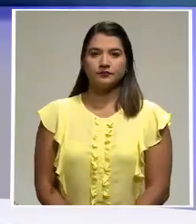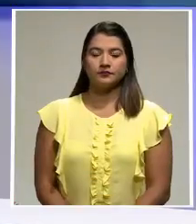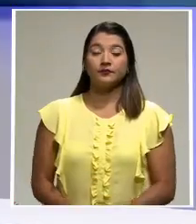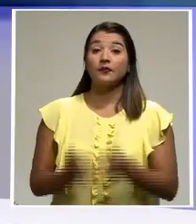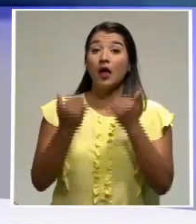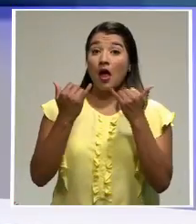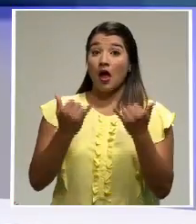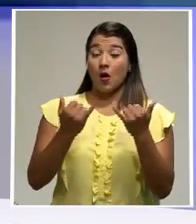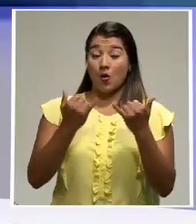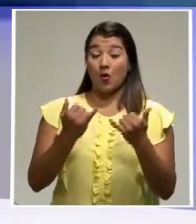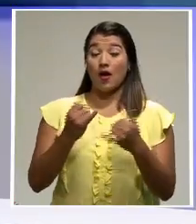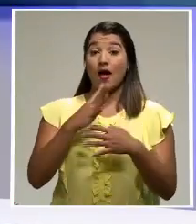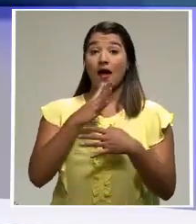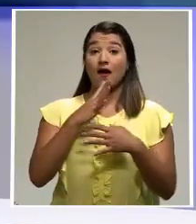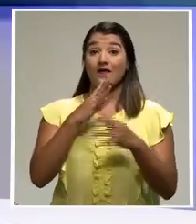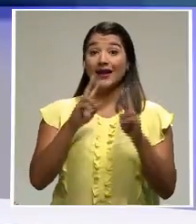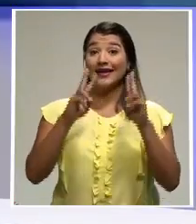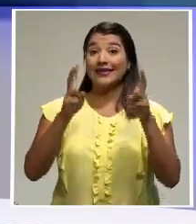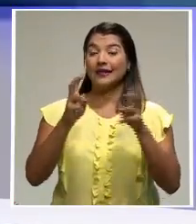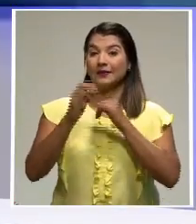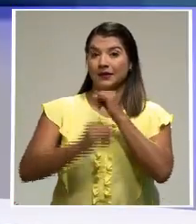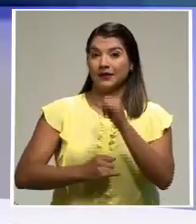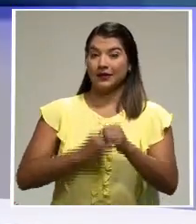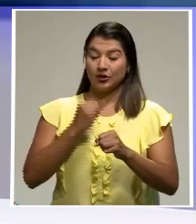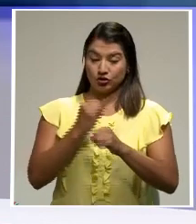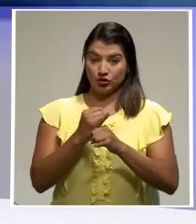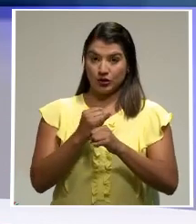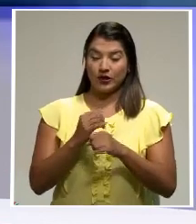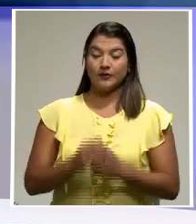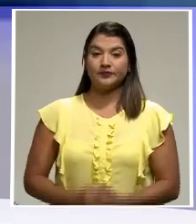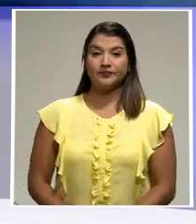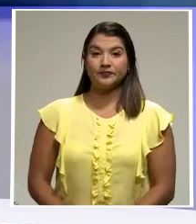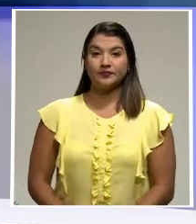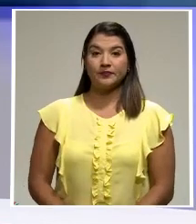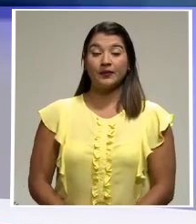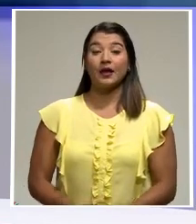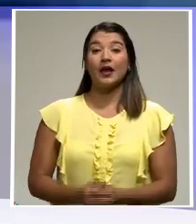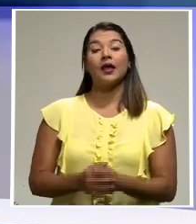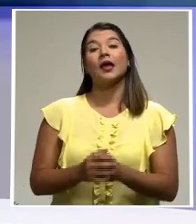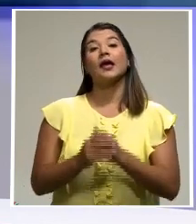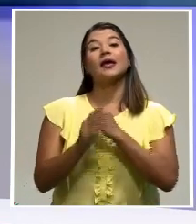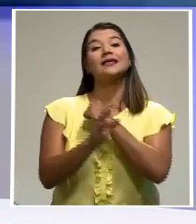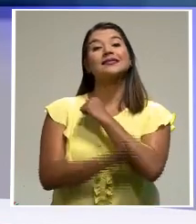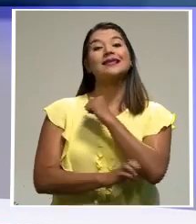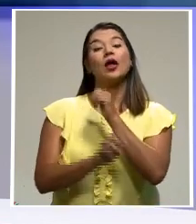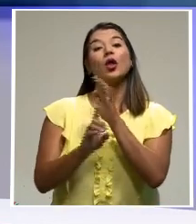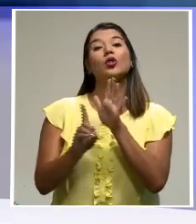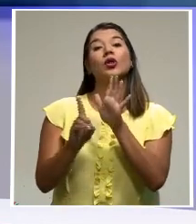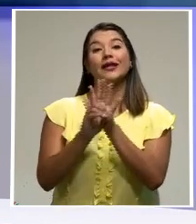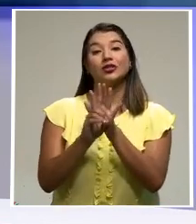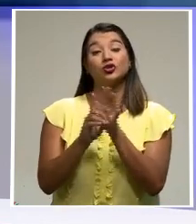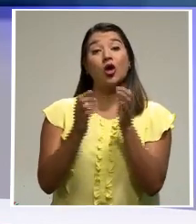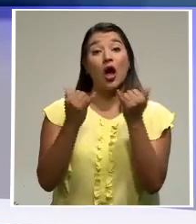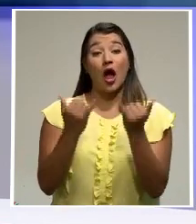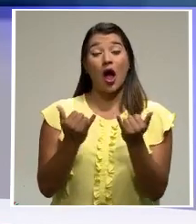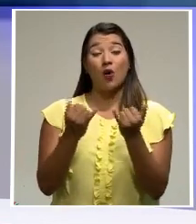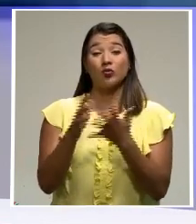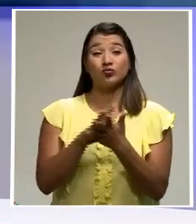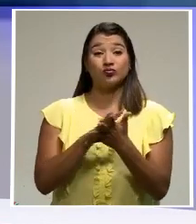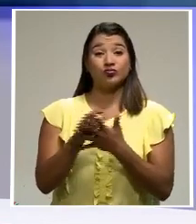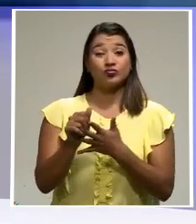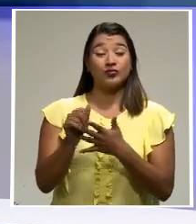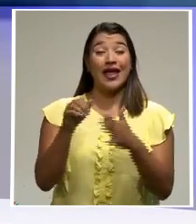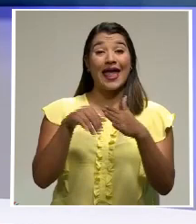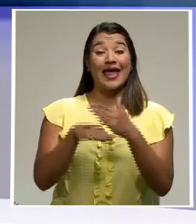Vamos ahora a las noticias del mundo. El Estado de Derecho está fuertemente deteriorado en